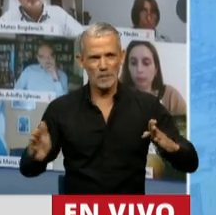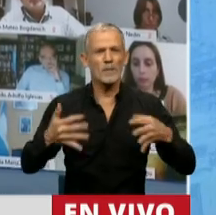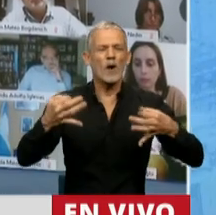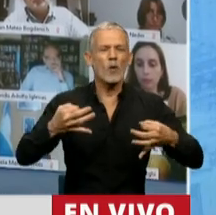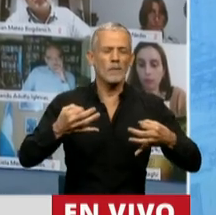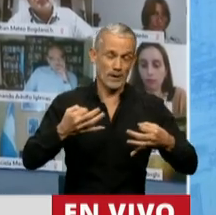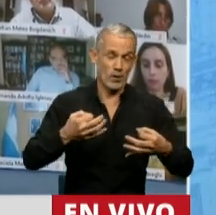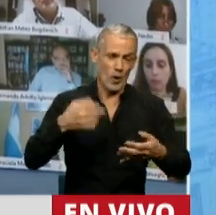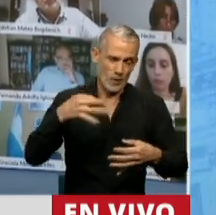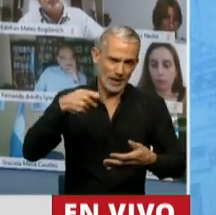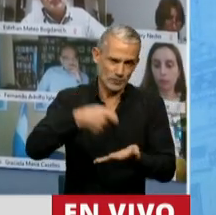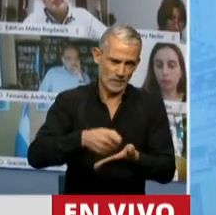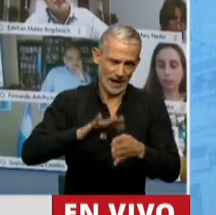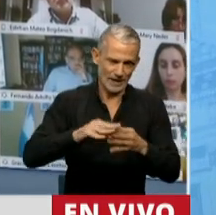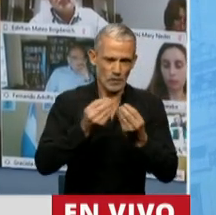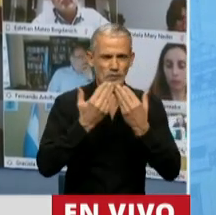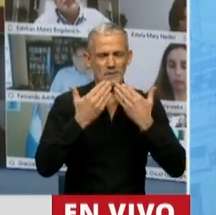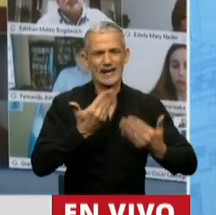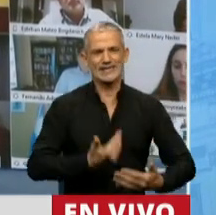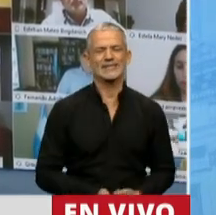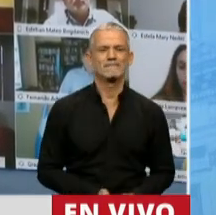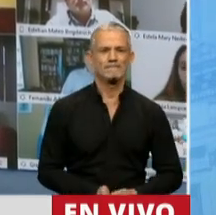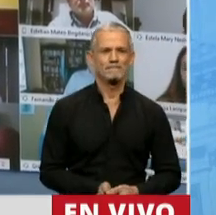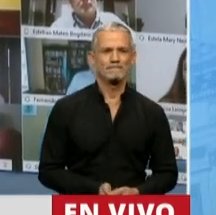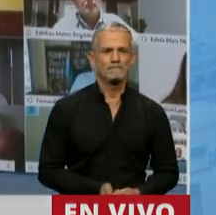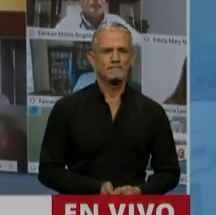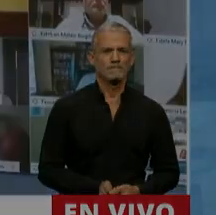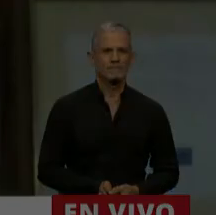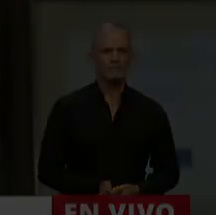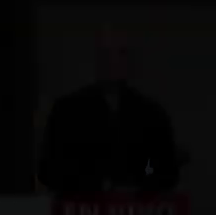cumplir con esta obligación. Muchas gracias, presidente. Gracias, diputado.